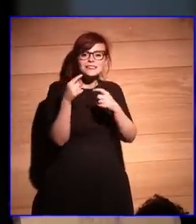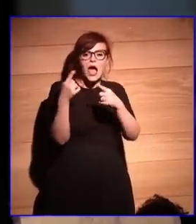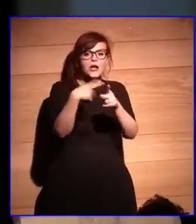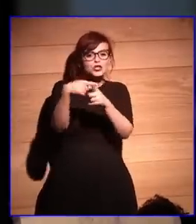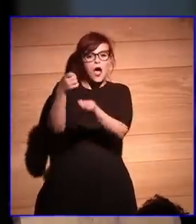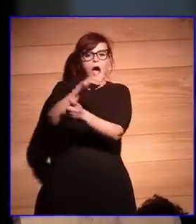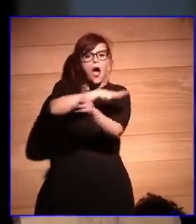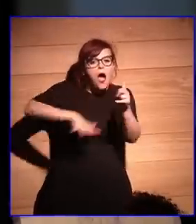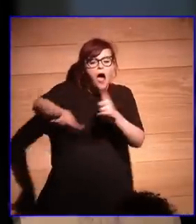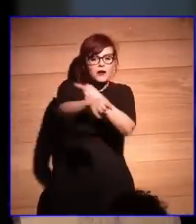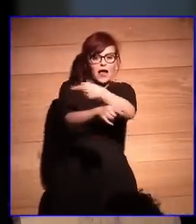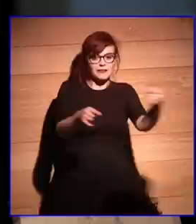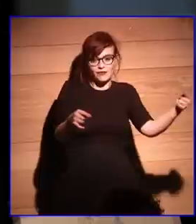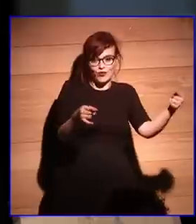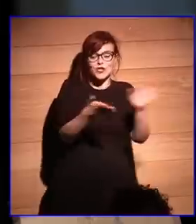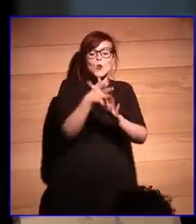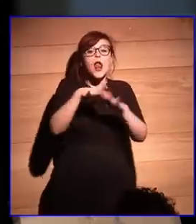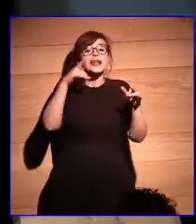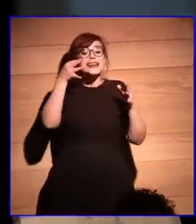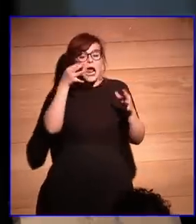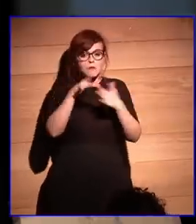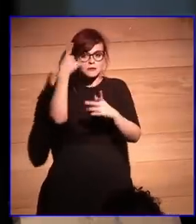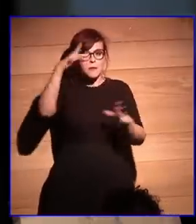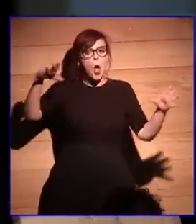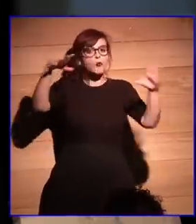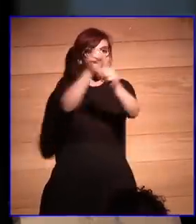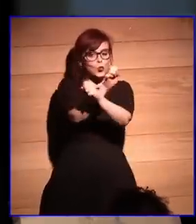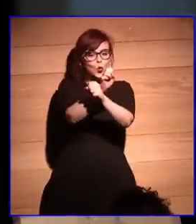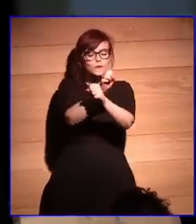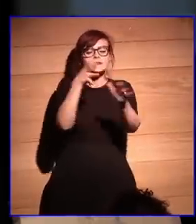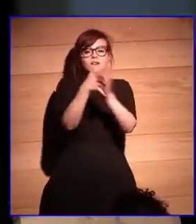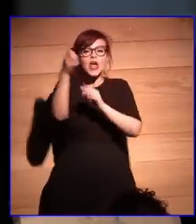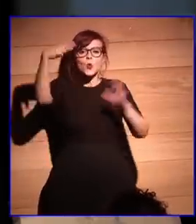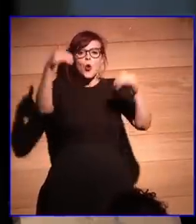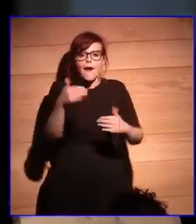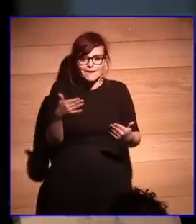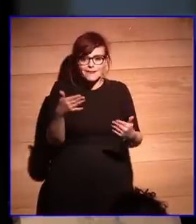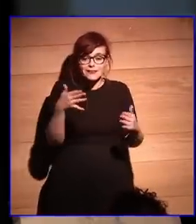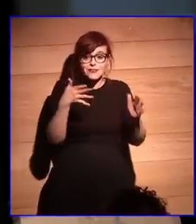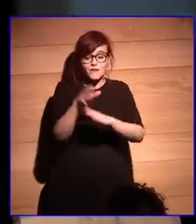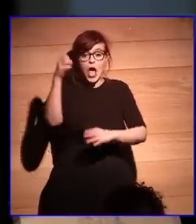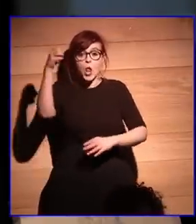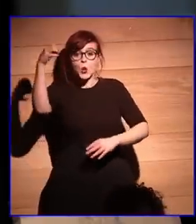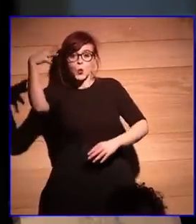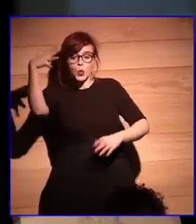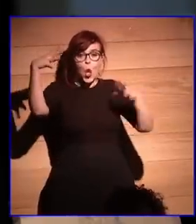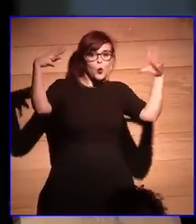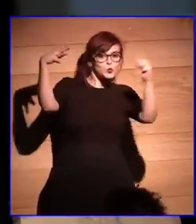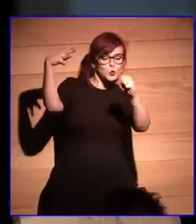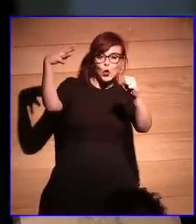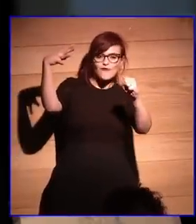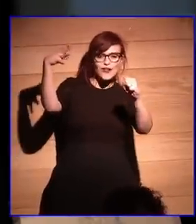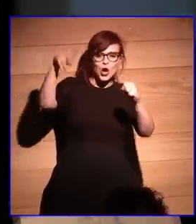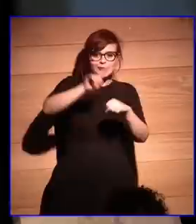oscuridad solamente se define como ausencia de luz. Sin la existencia de la luz, la oscuridad ni siquiera sería un concepto en la ecuación, no tendría